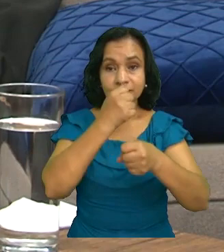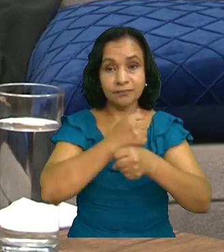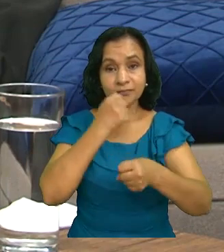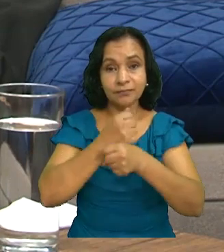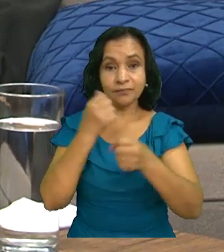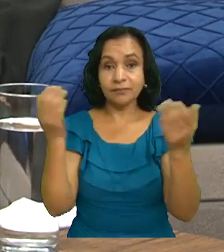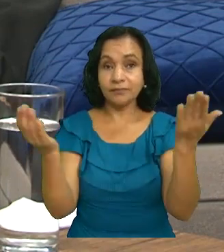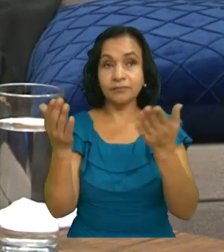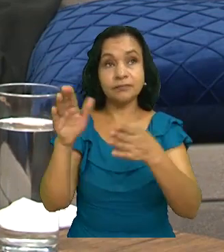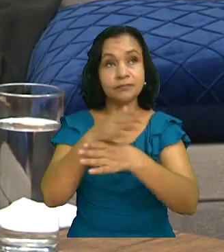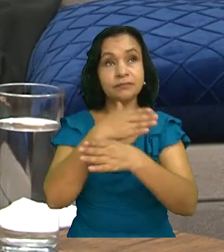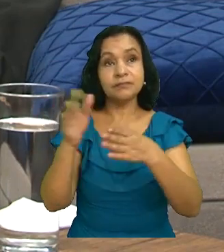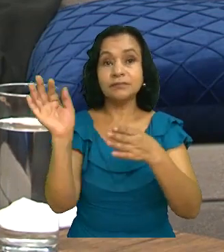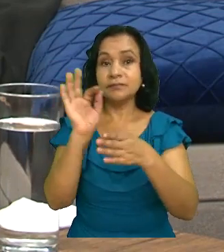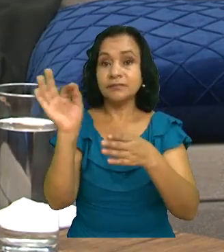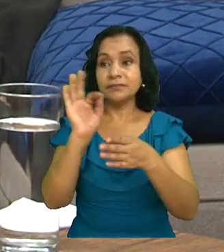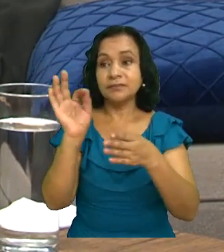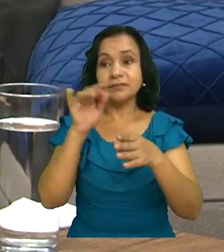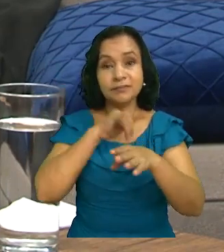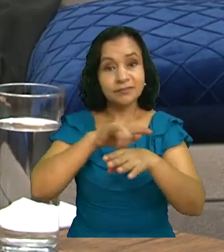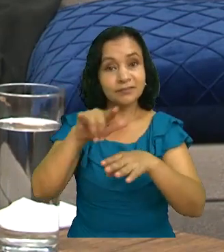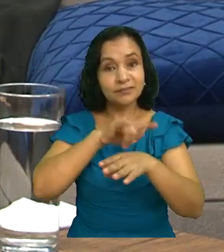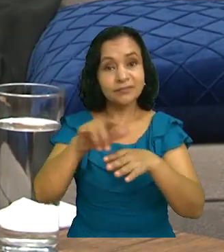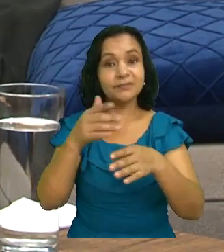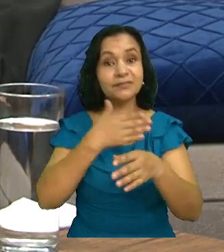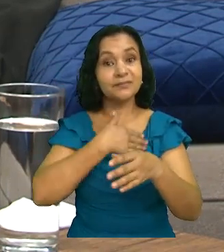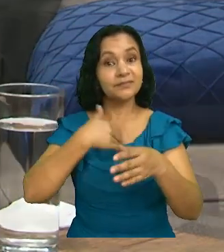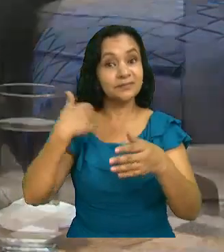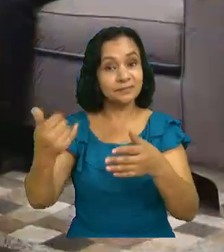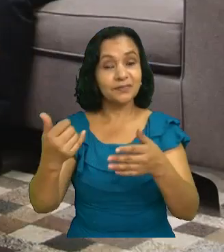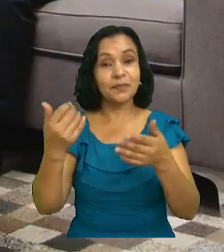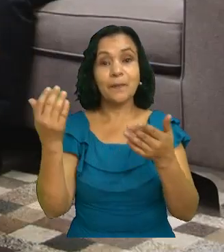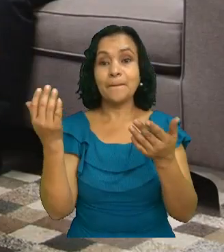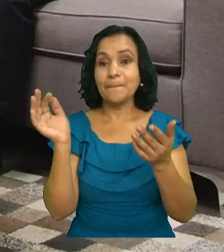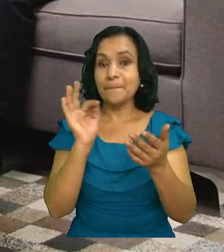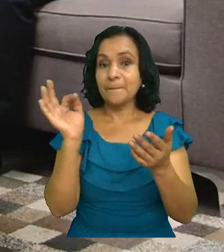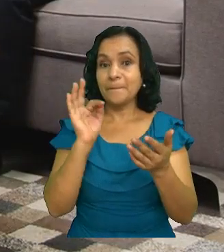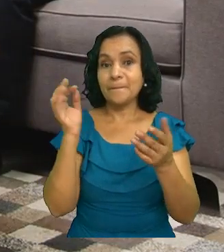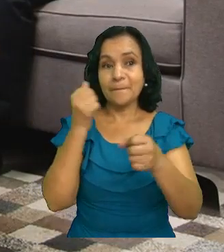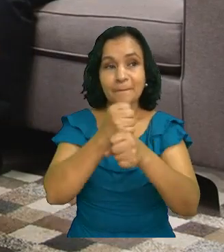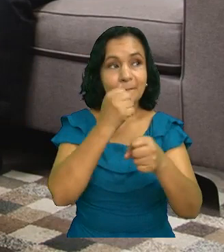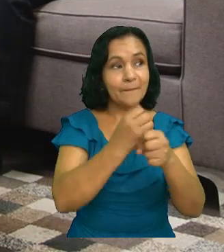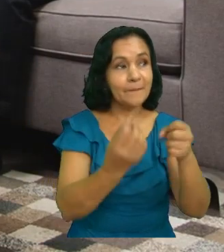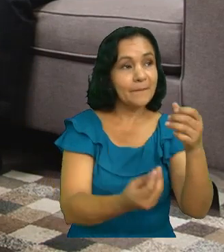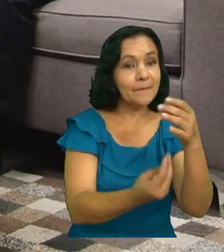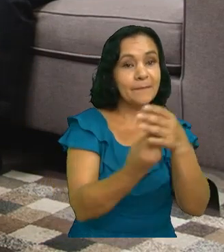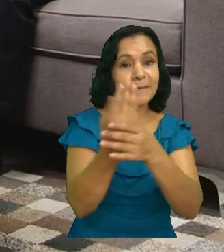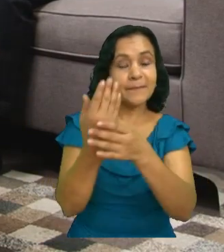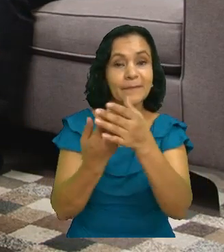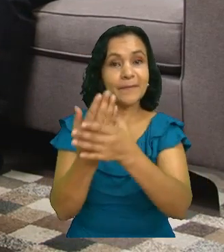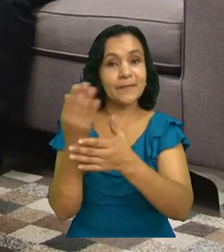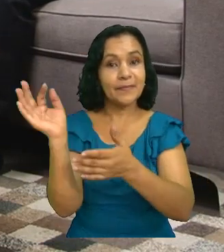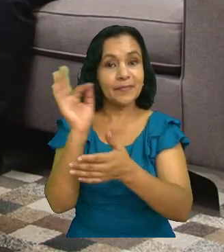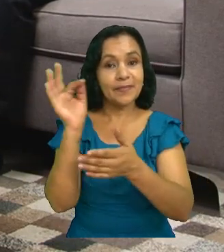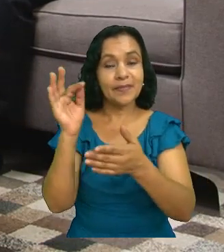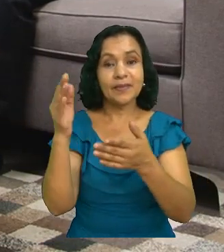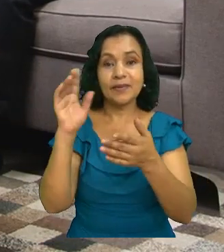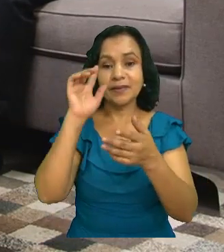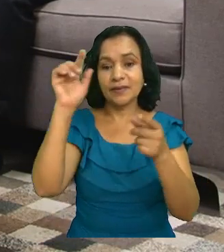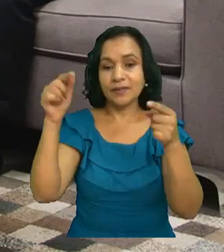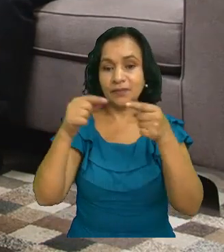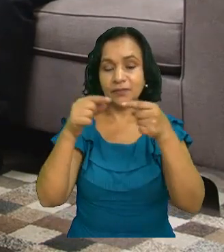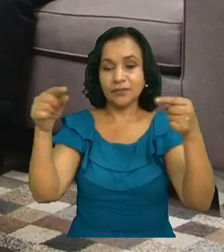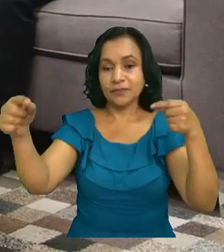tipo, ir buscando mayor eficiencia y buscando mayor productividad a partir de las estrategias que nuestro gobierno también